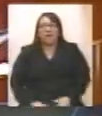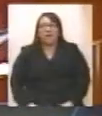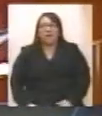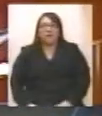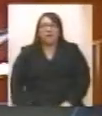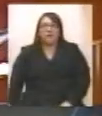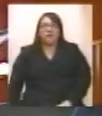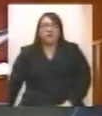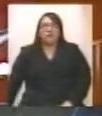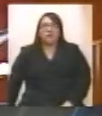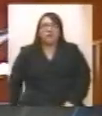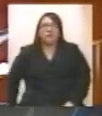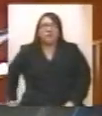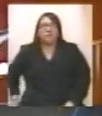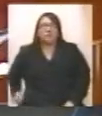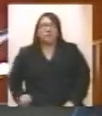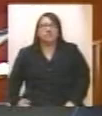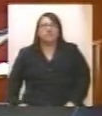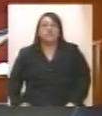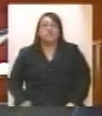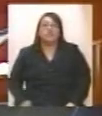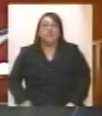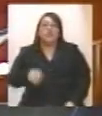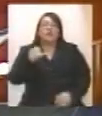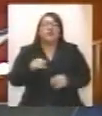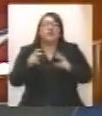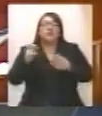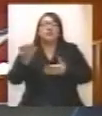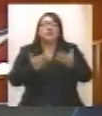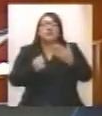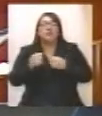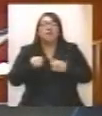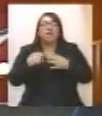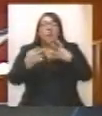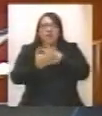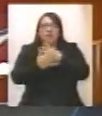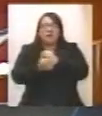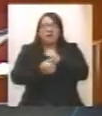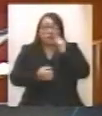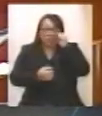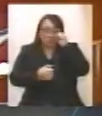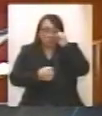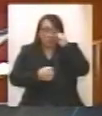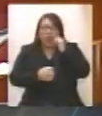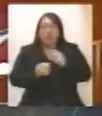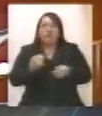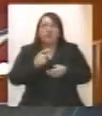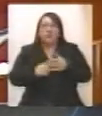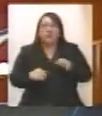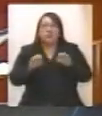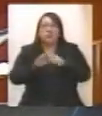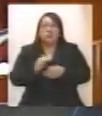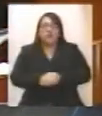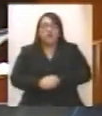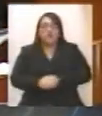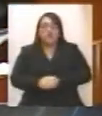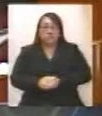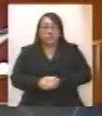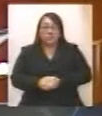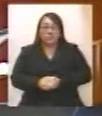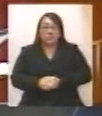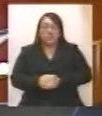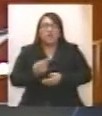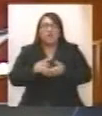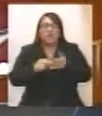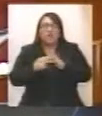De otro lado, a fin de mejorar los servicios del sistema de justicia penal, con un presupuesto cercano a los 5 millones de nuevos